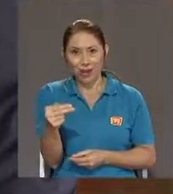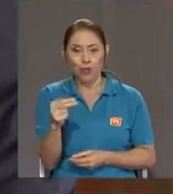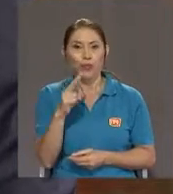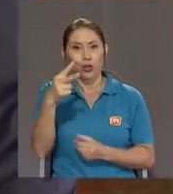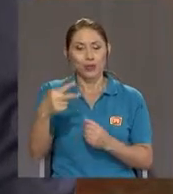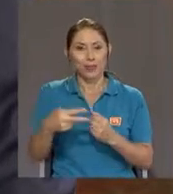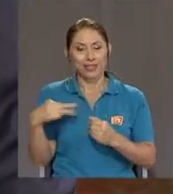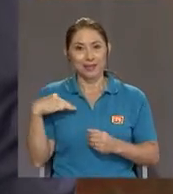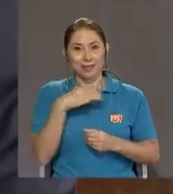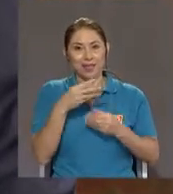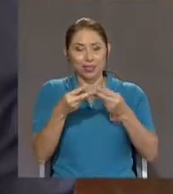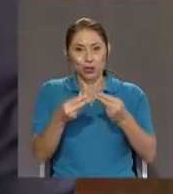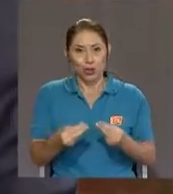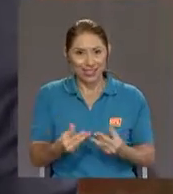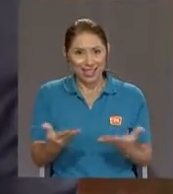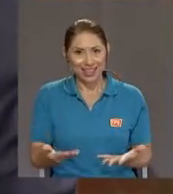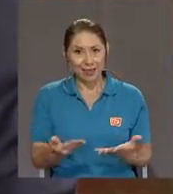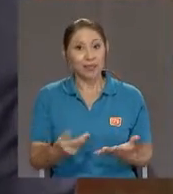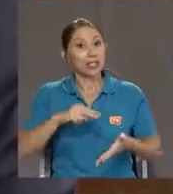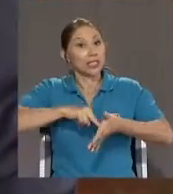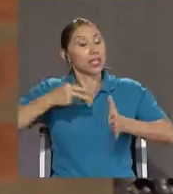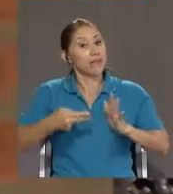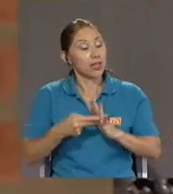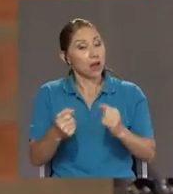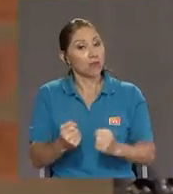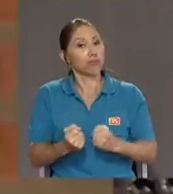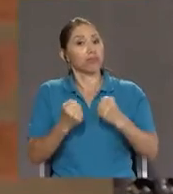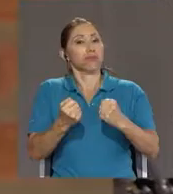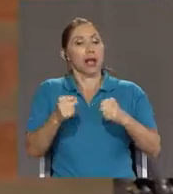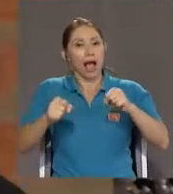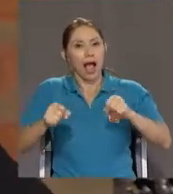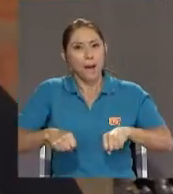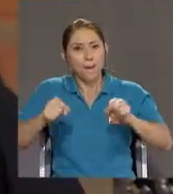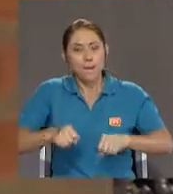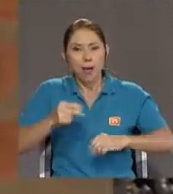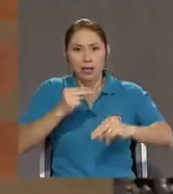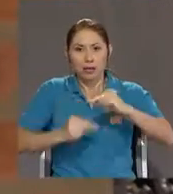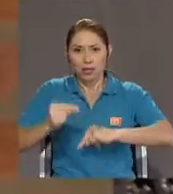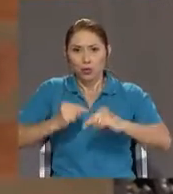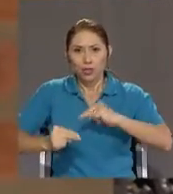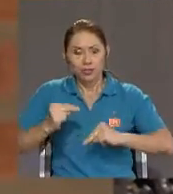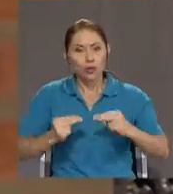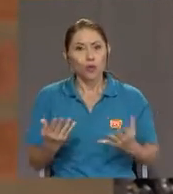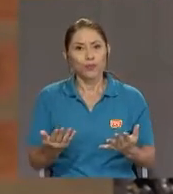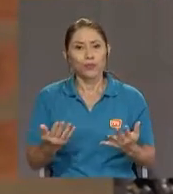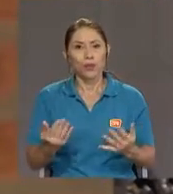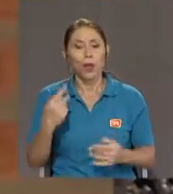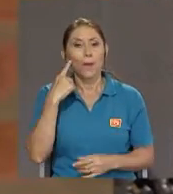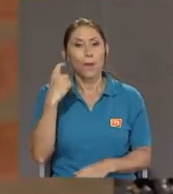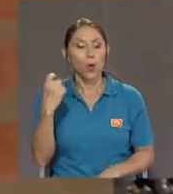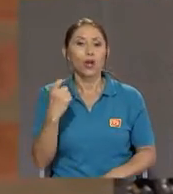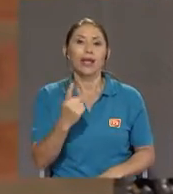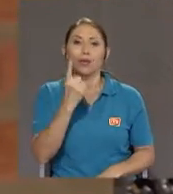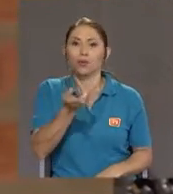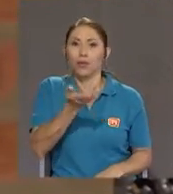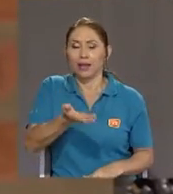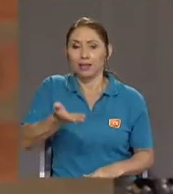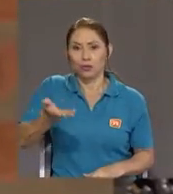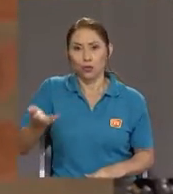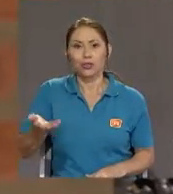enorme resistencia y una enorme capacidad de negociación, porque una de las